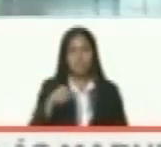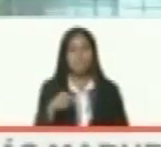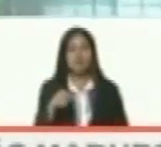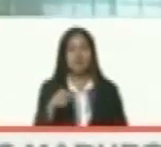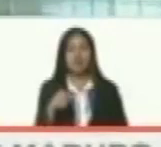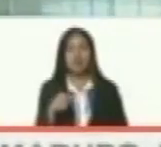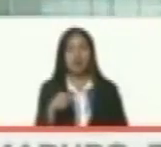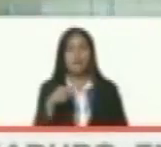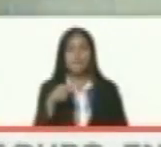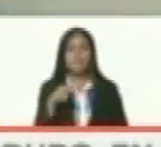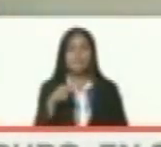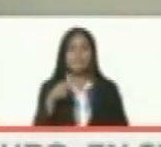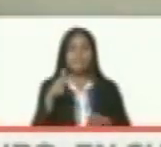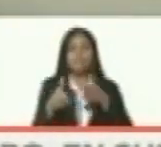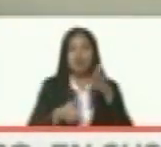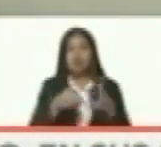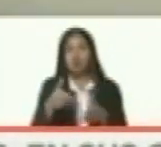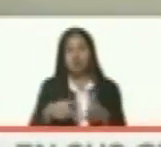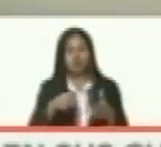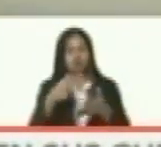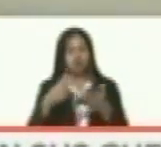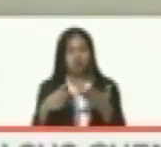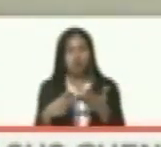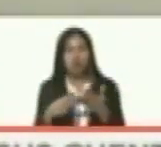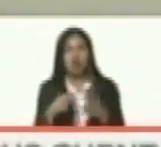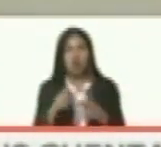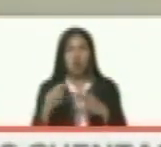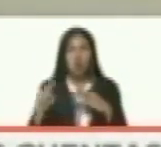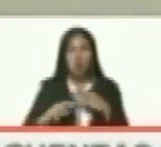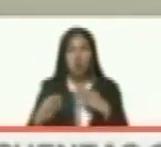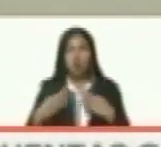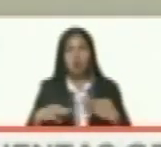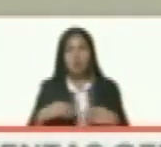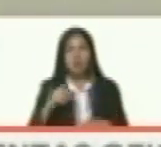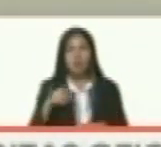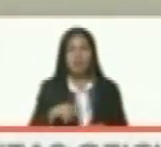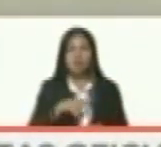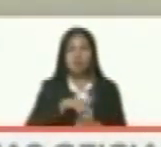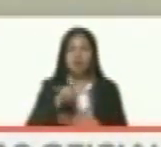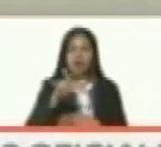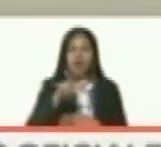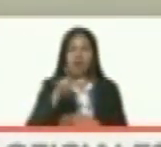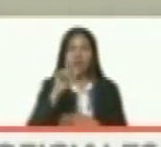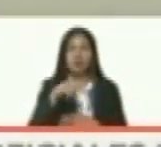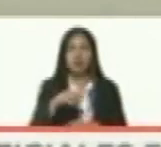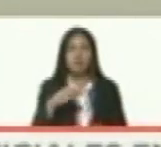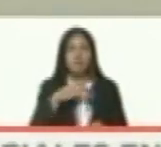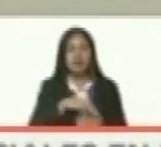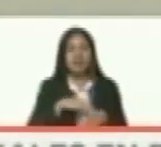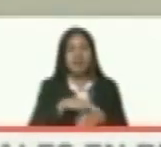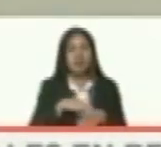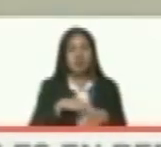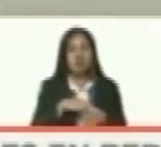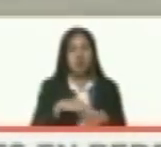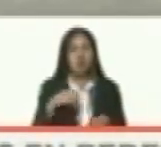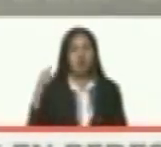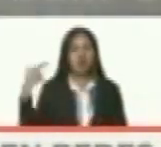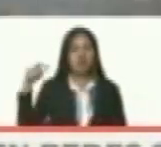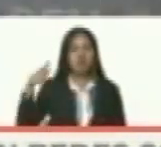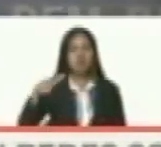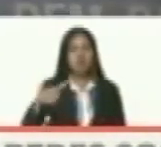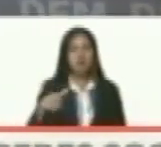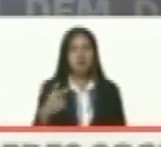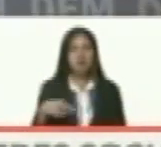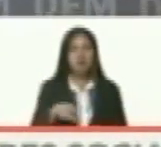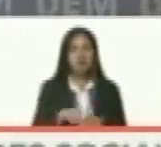Metrobús, Transubar, las rutas municipales, y va a haber viaje. Aquí está el ministro Hipólito Abreu. Así debe